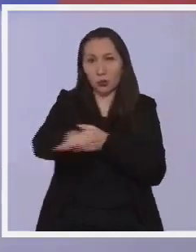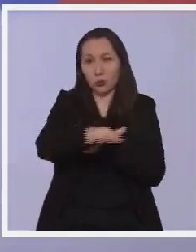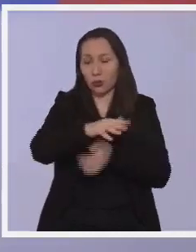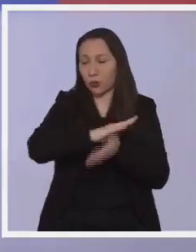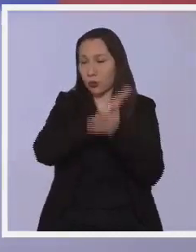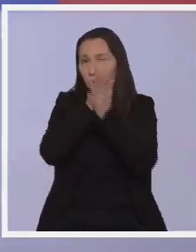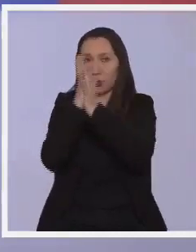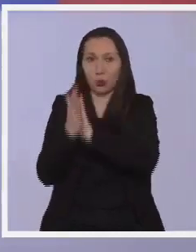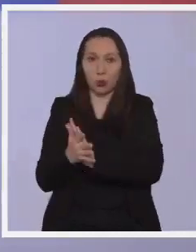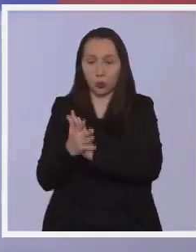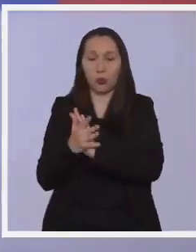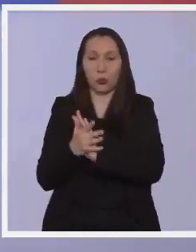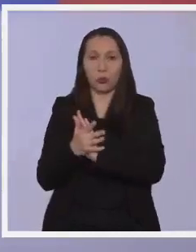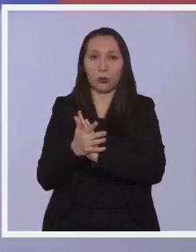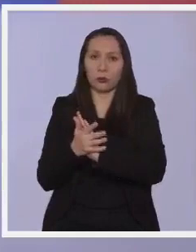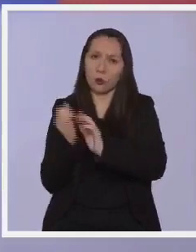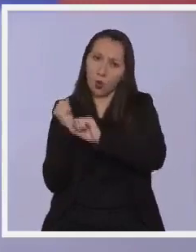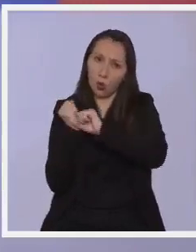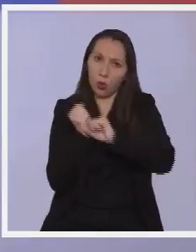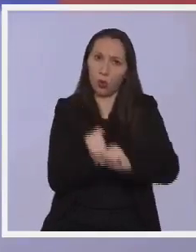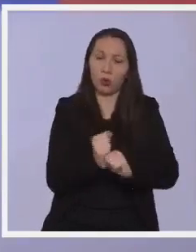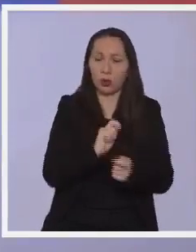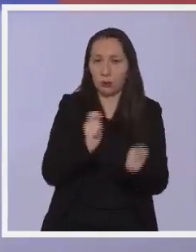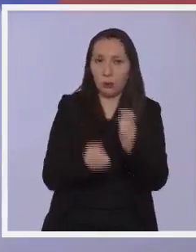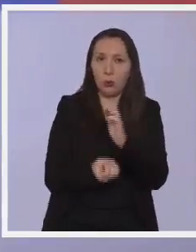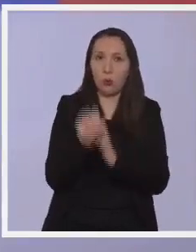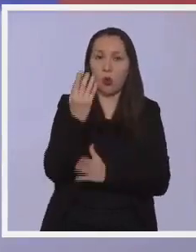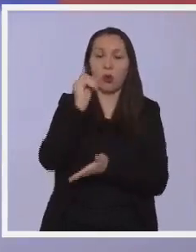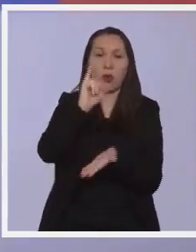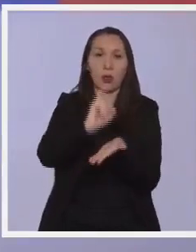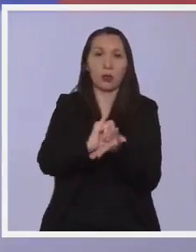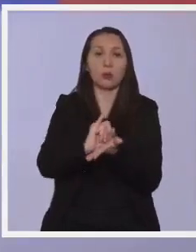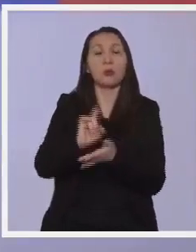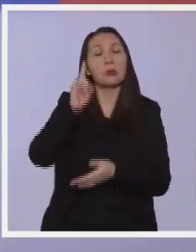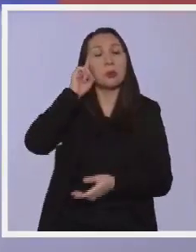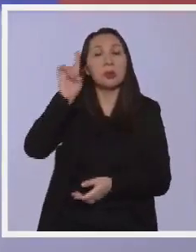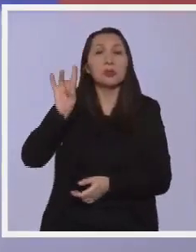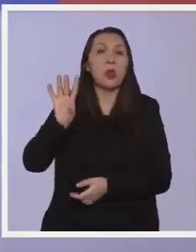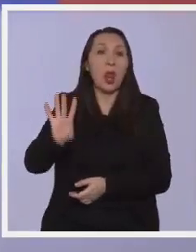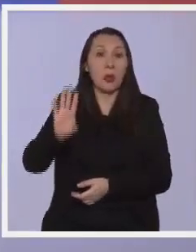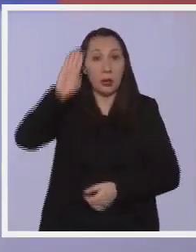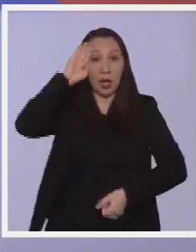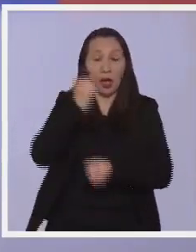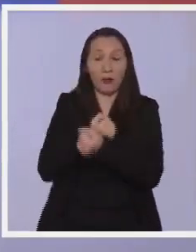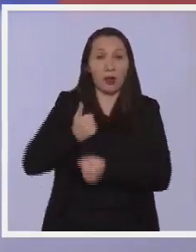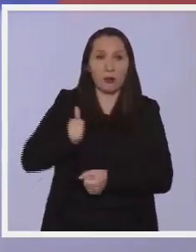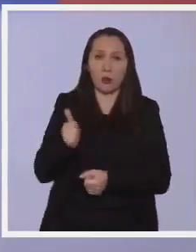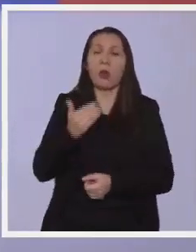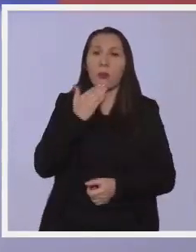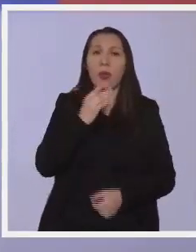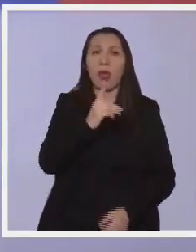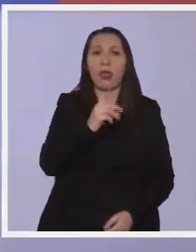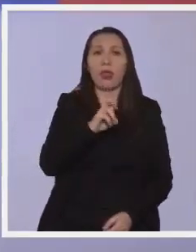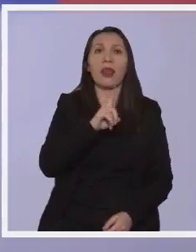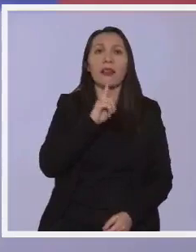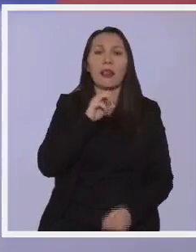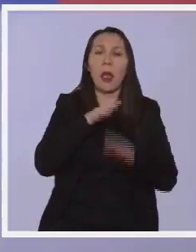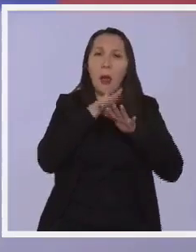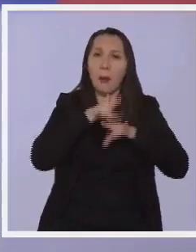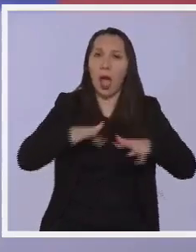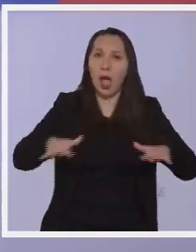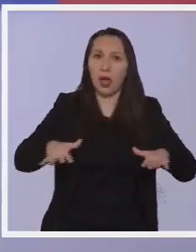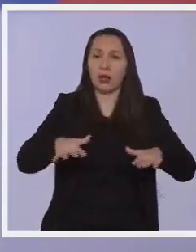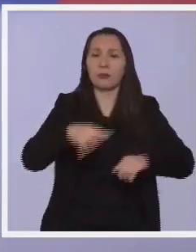transversalmente, combatiendo esto, modernizando nuestras instituciones. No son solamente las policías, es también la Directemar, es también